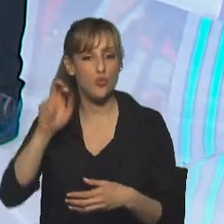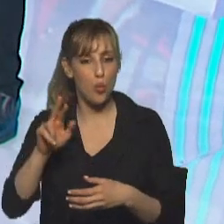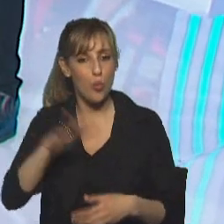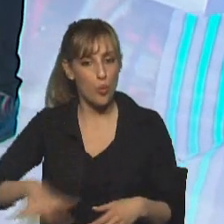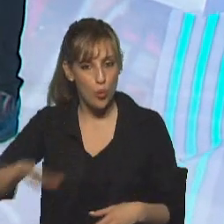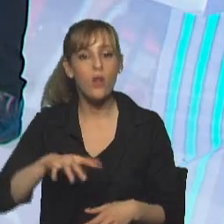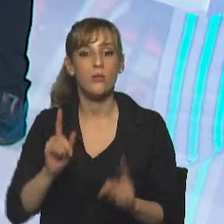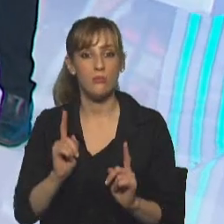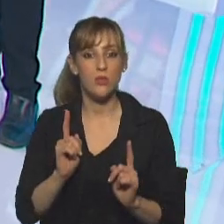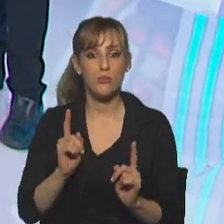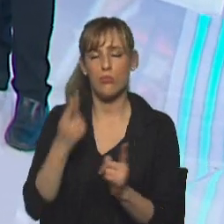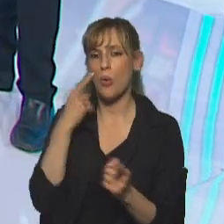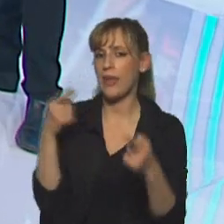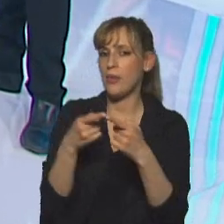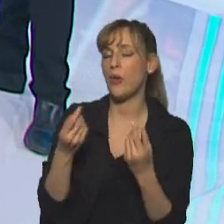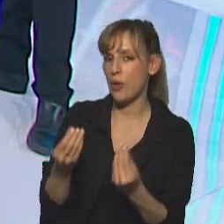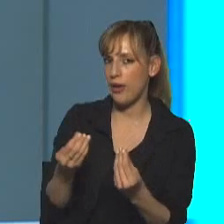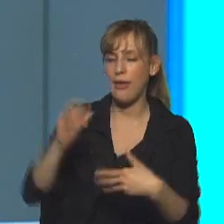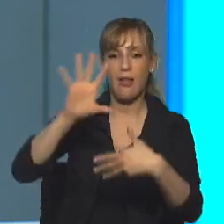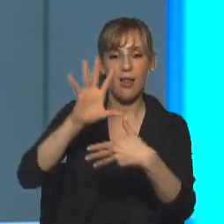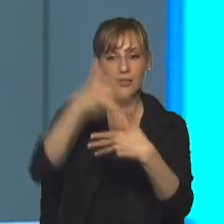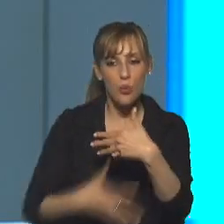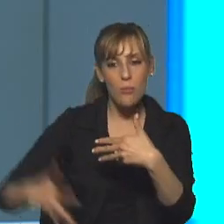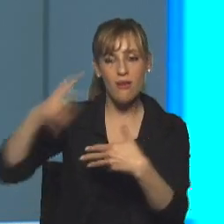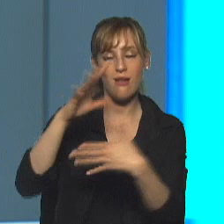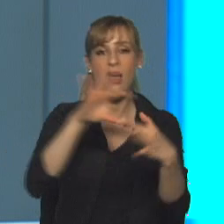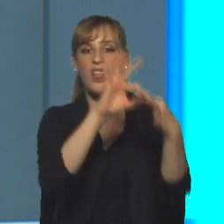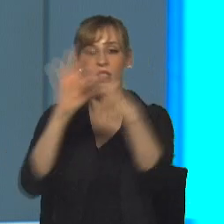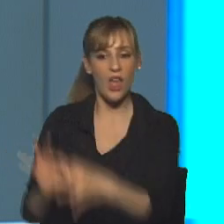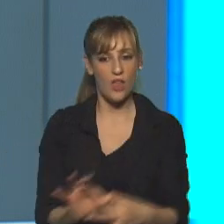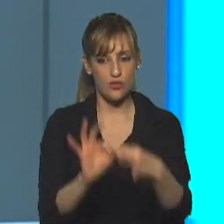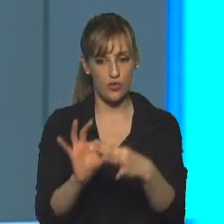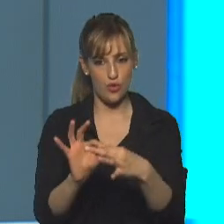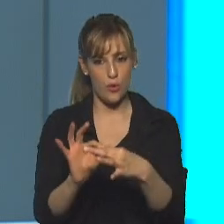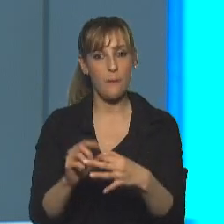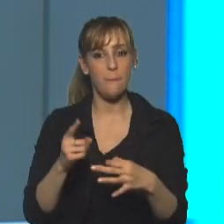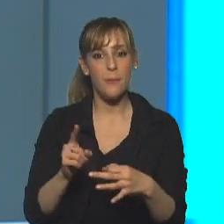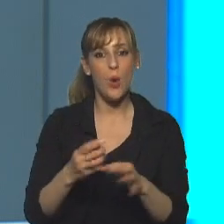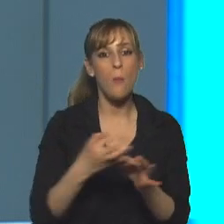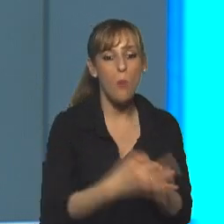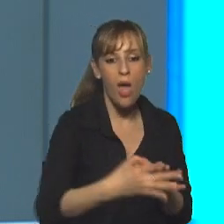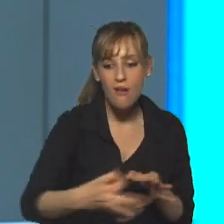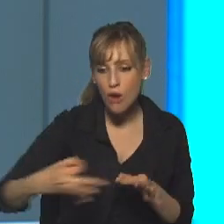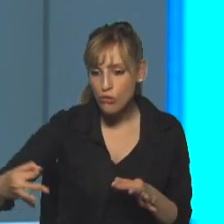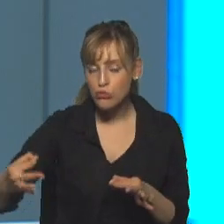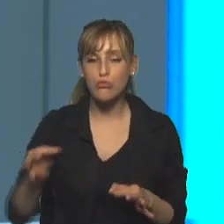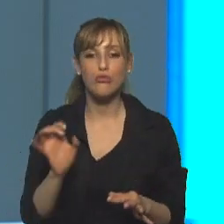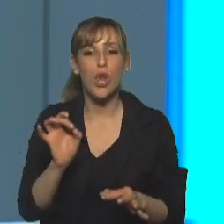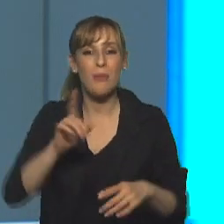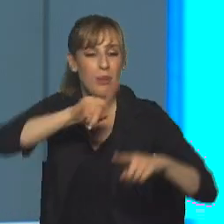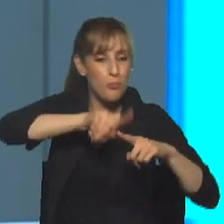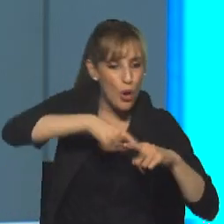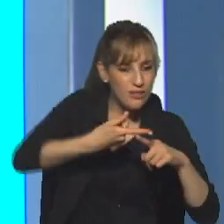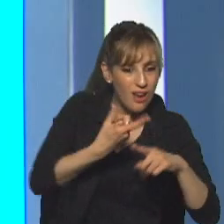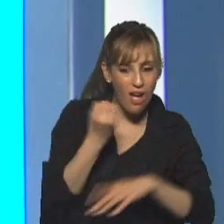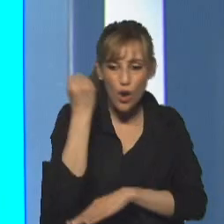la integración latinoamericana, pero ya con base en los pueblos y no solo en la política ni en la economía. Con